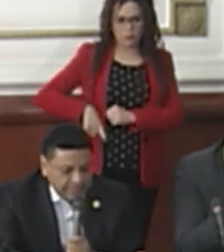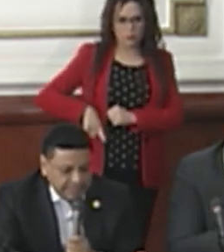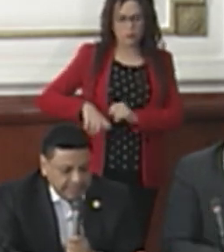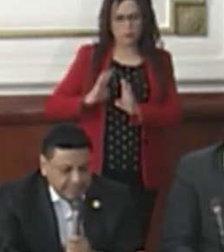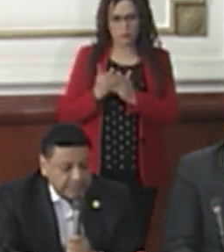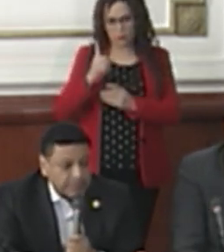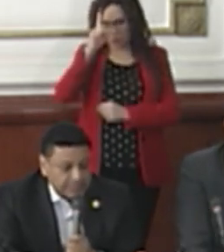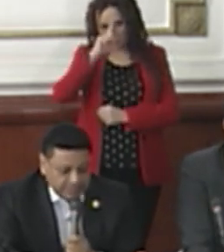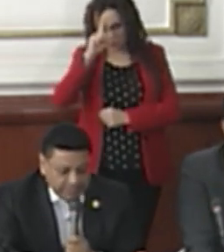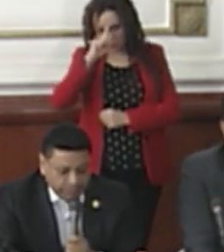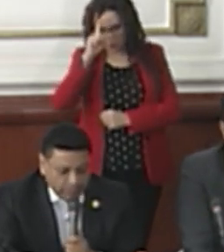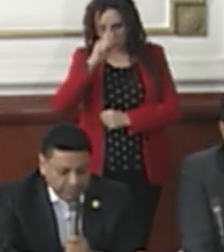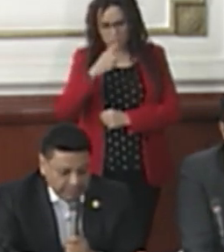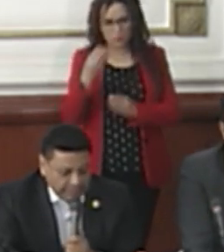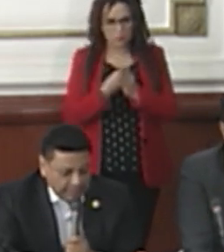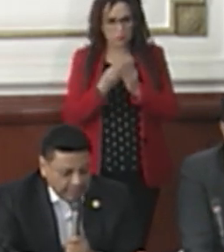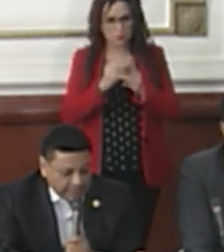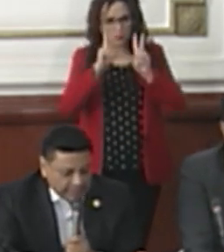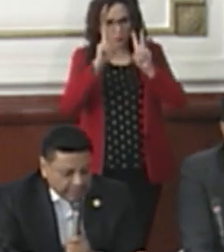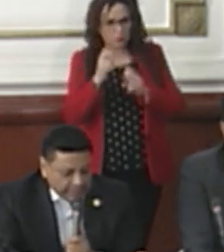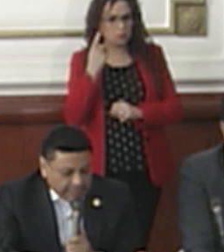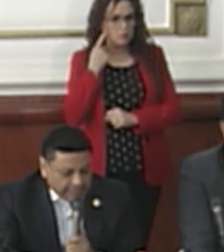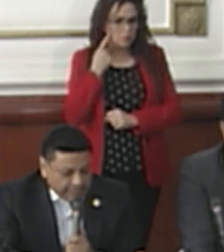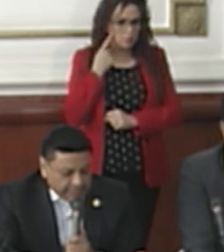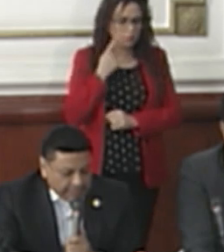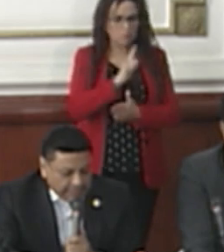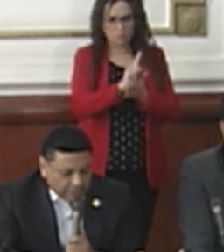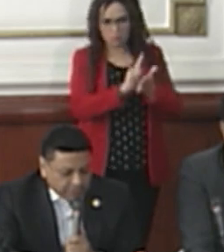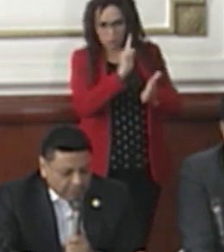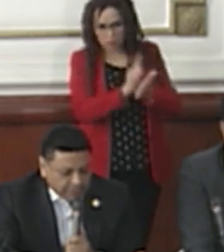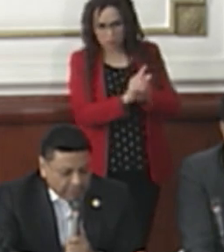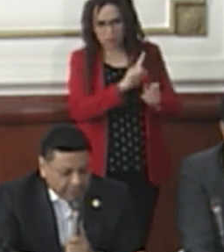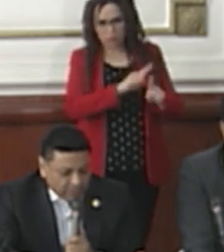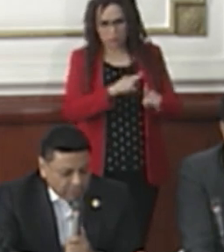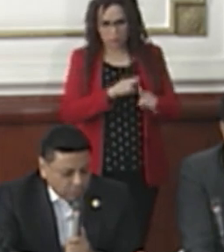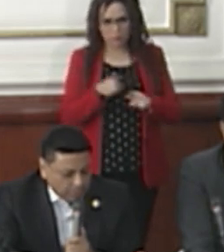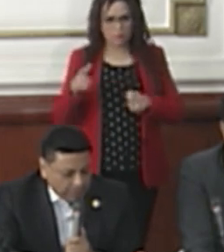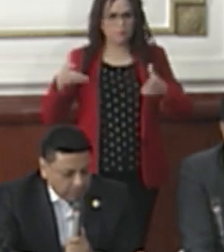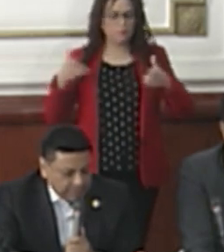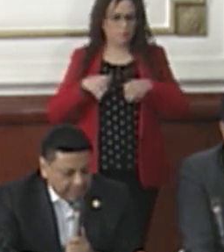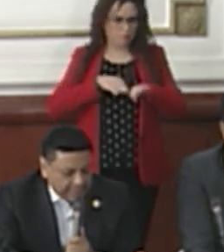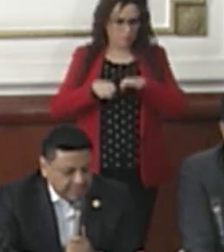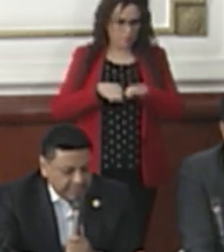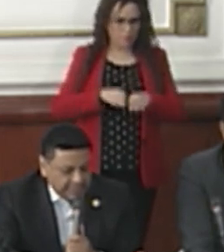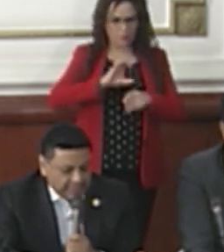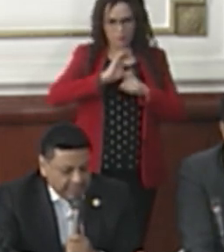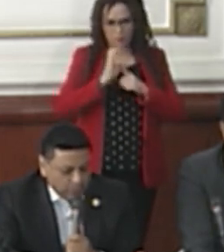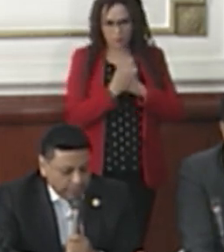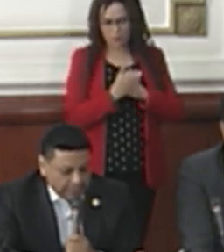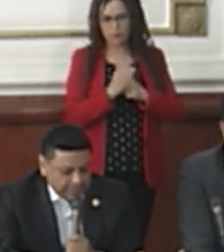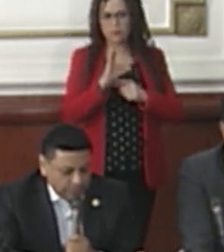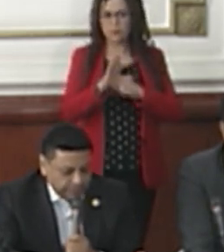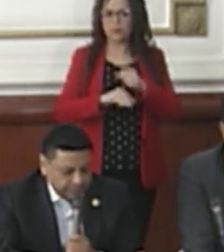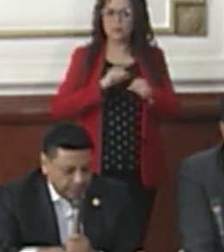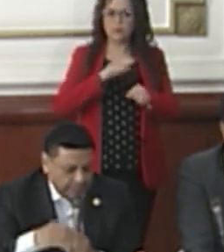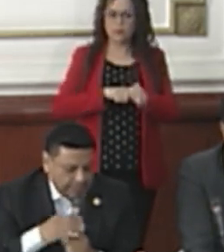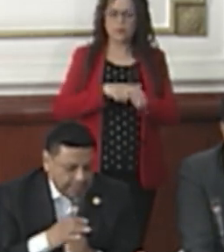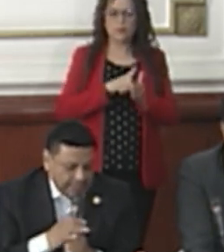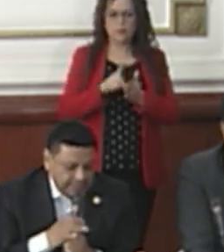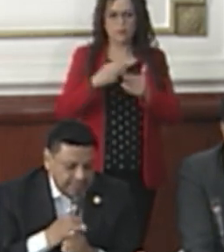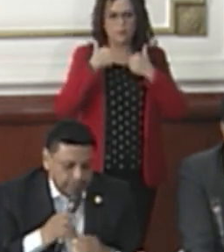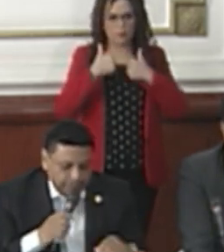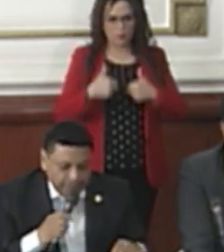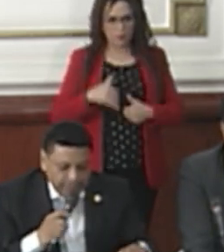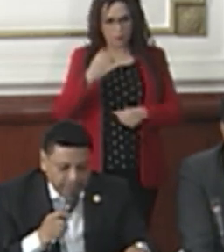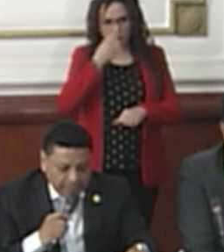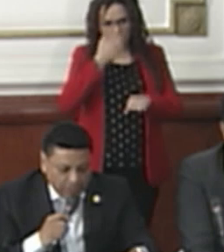asesorías legislativas y política, la Comisión Nacional de Derechos Humanos y la Secretaría de Gobernación. Este